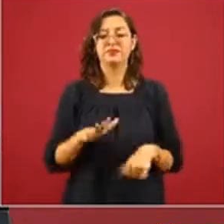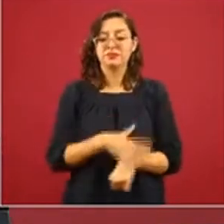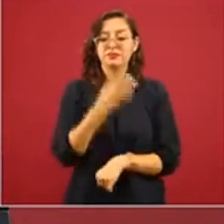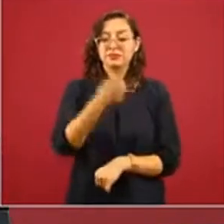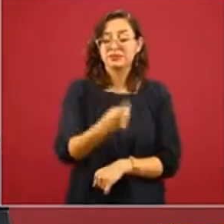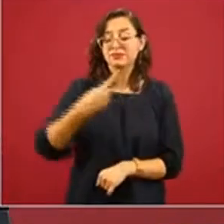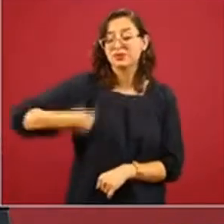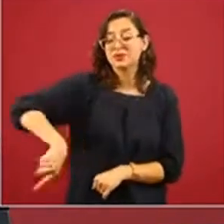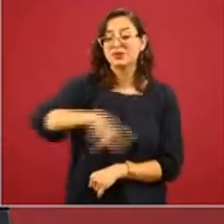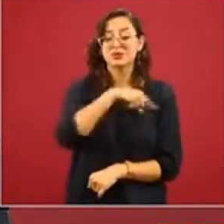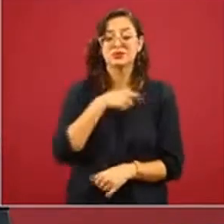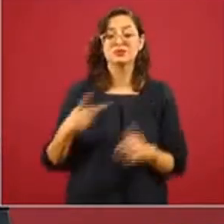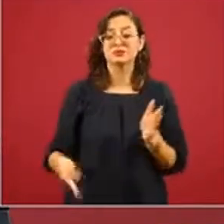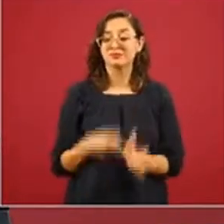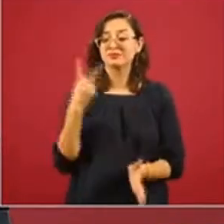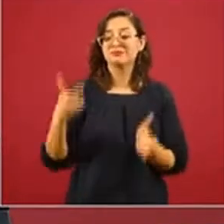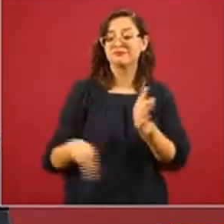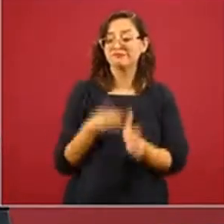ustedes, con la sociedad,